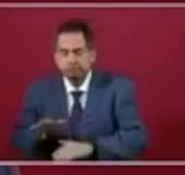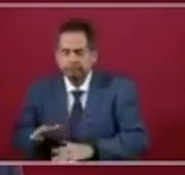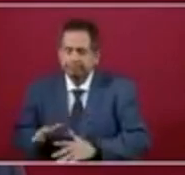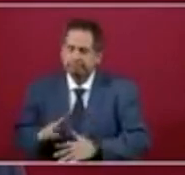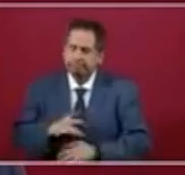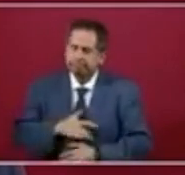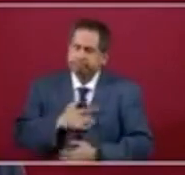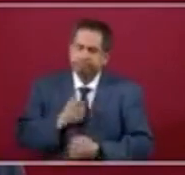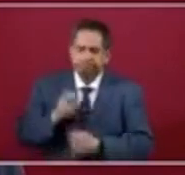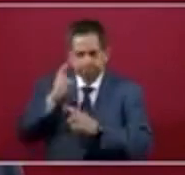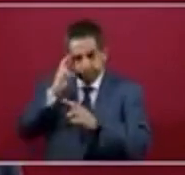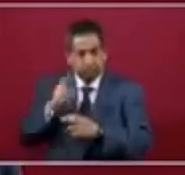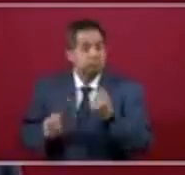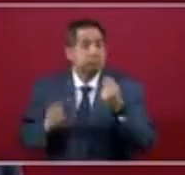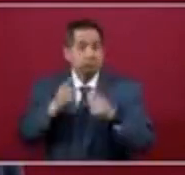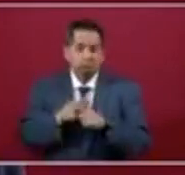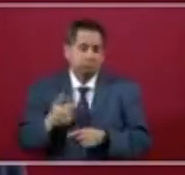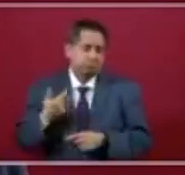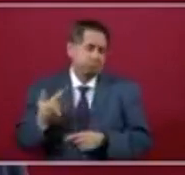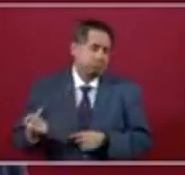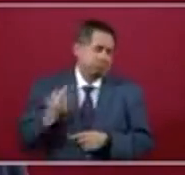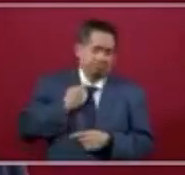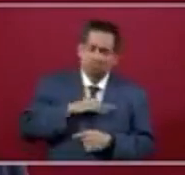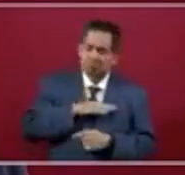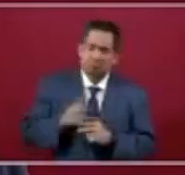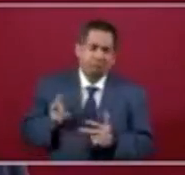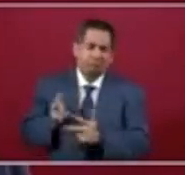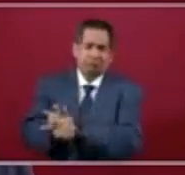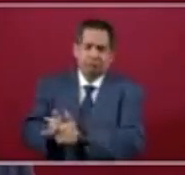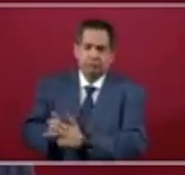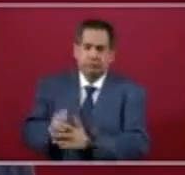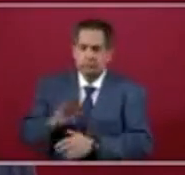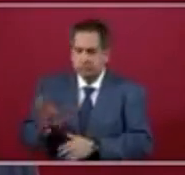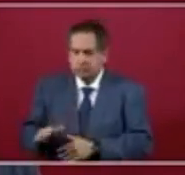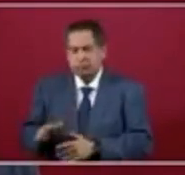fueron asesinados. Y